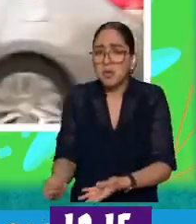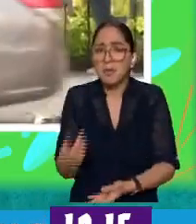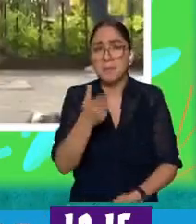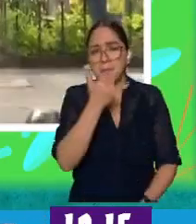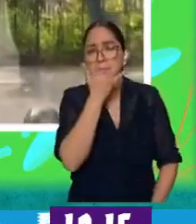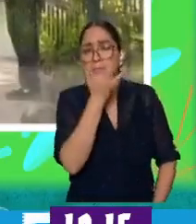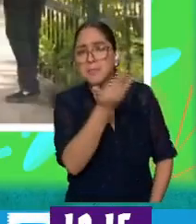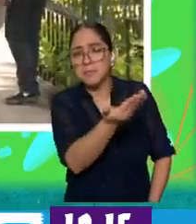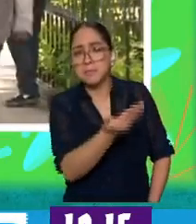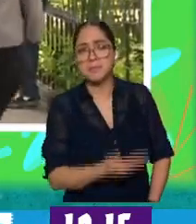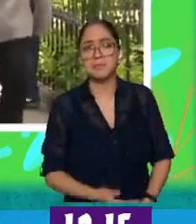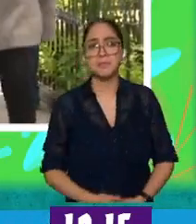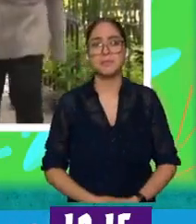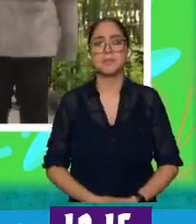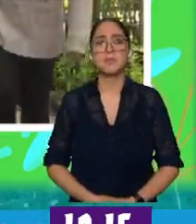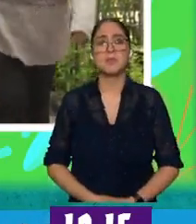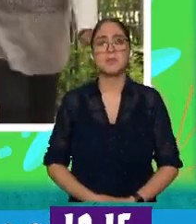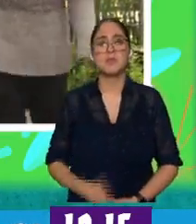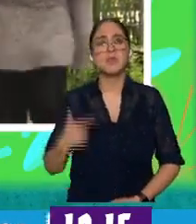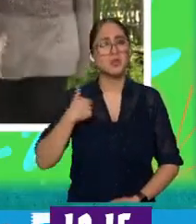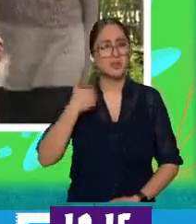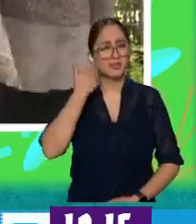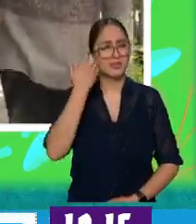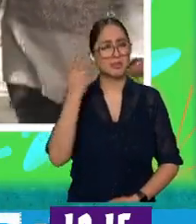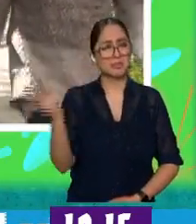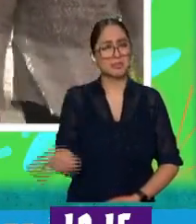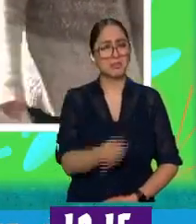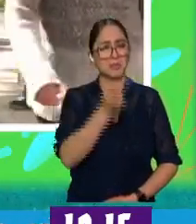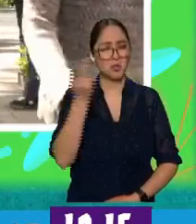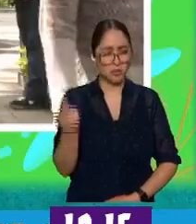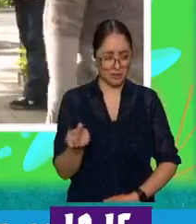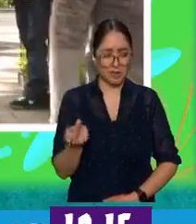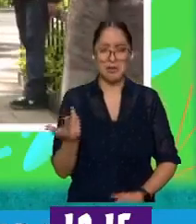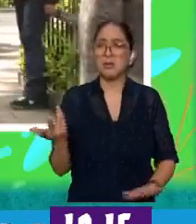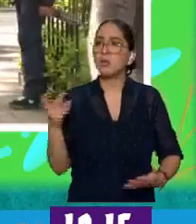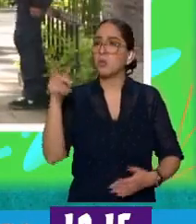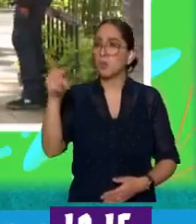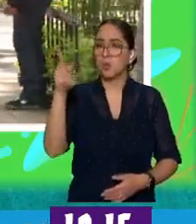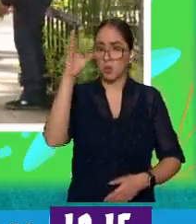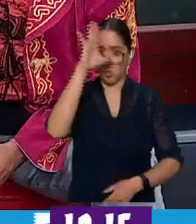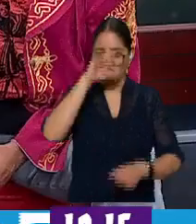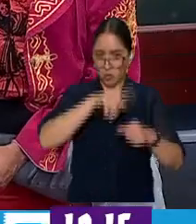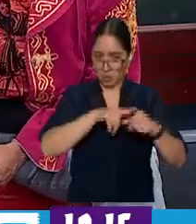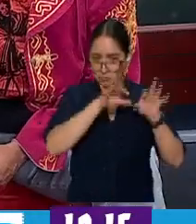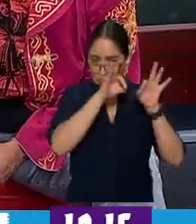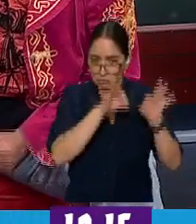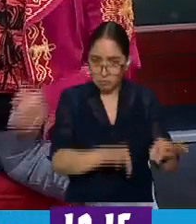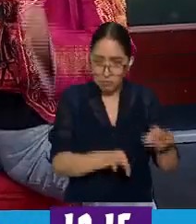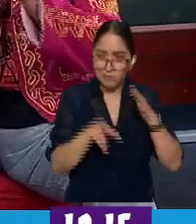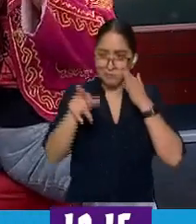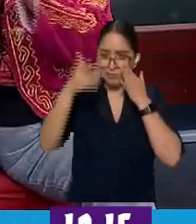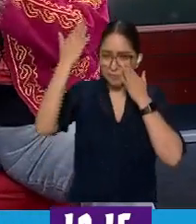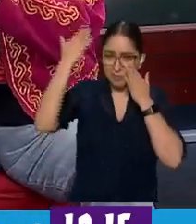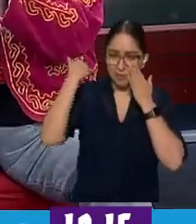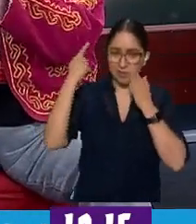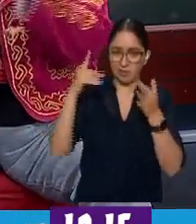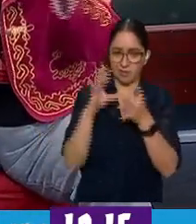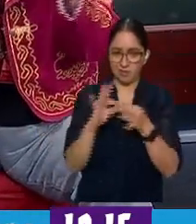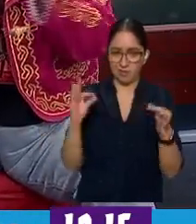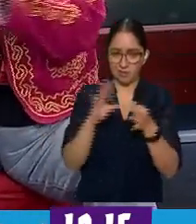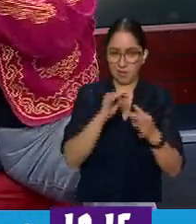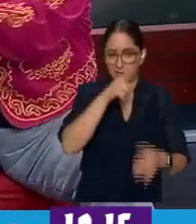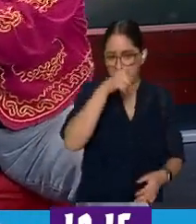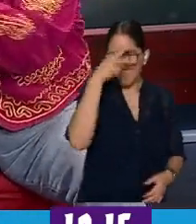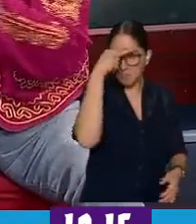vas. No, te quería preguntar nada más, ¿qué tan cultural es esto? Porque tú hablabas de los mexicanos y los comparabas o